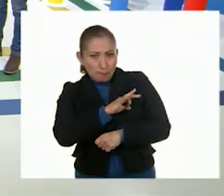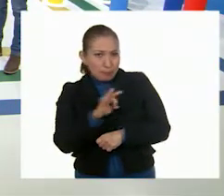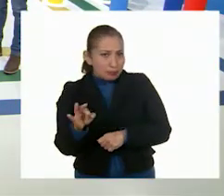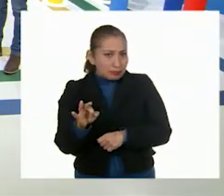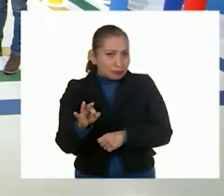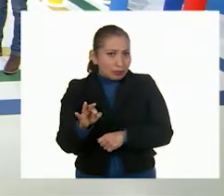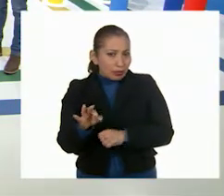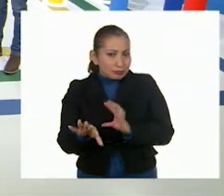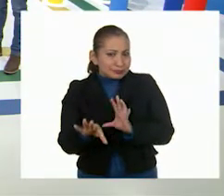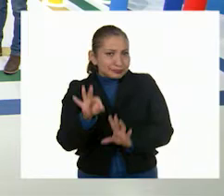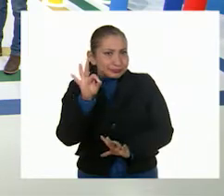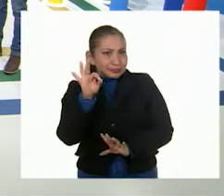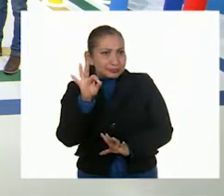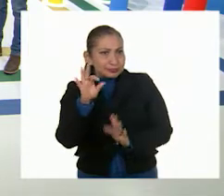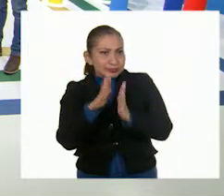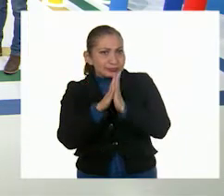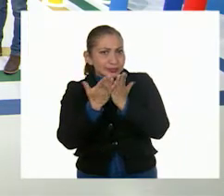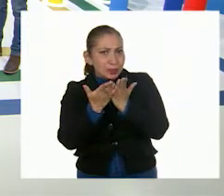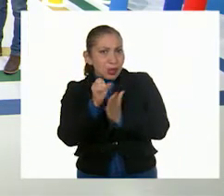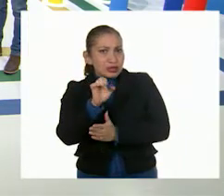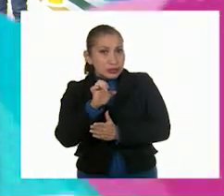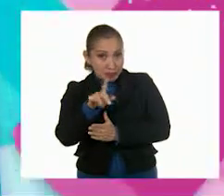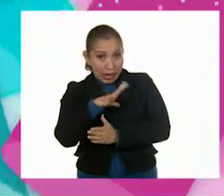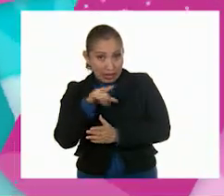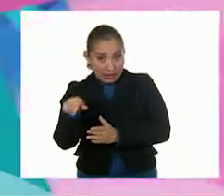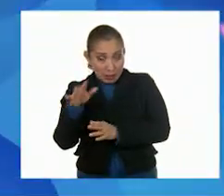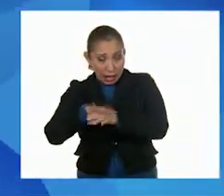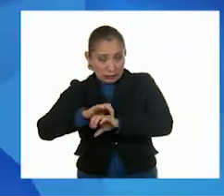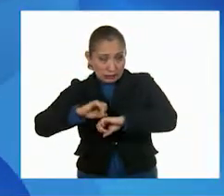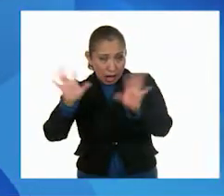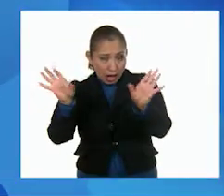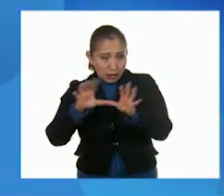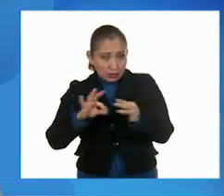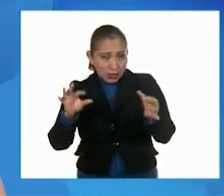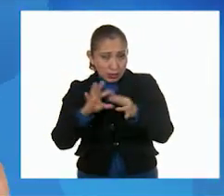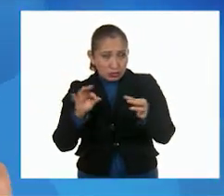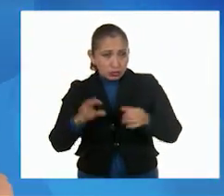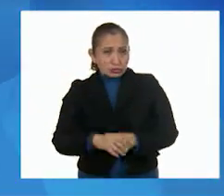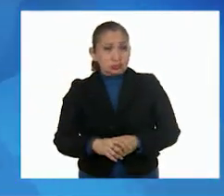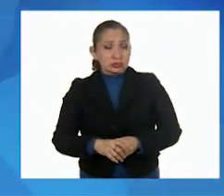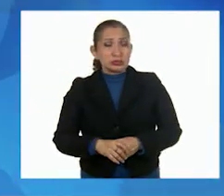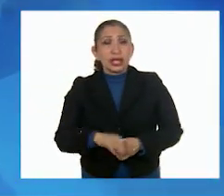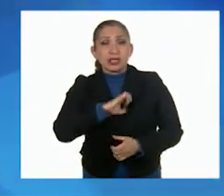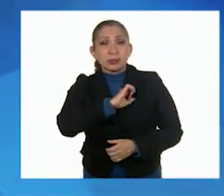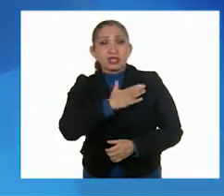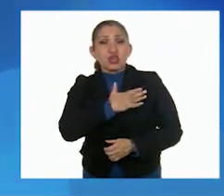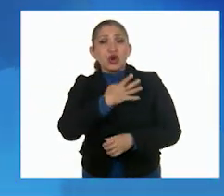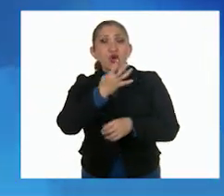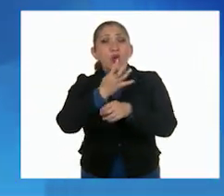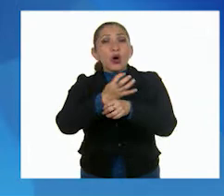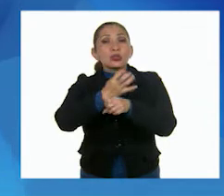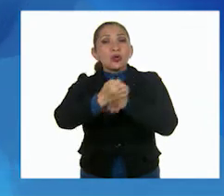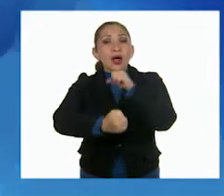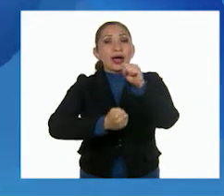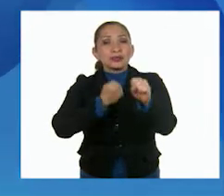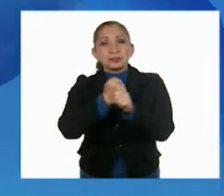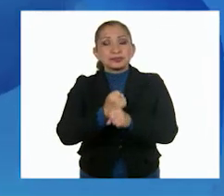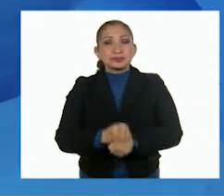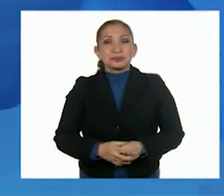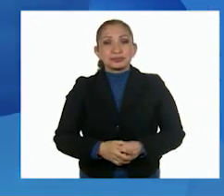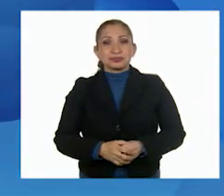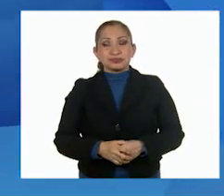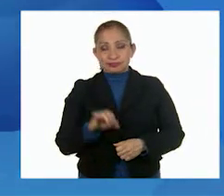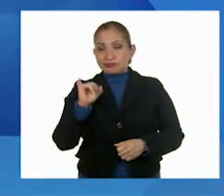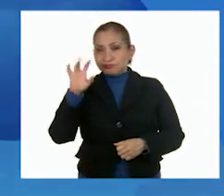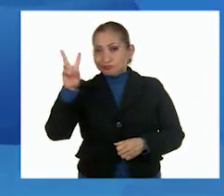podríamos encontrar en nuestro libro de texto, ¿verdad? Así el de español, es. De cuarto grado. Uh-huh.